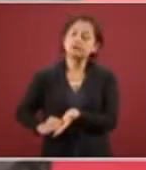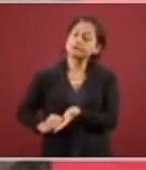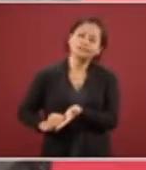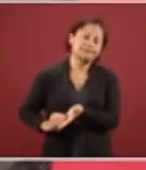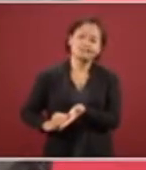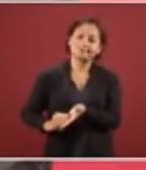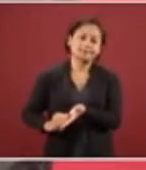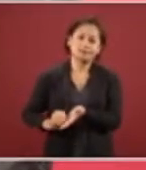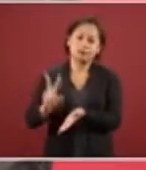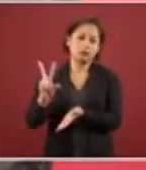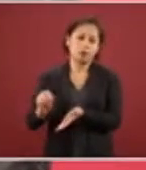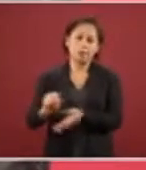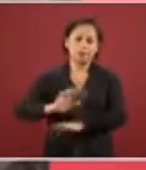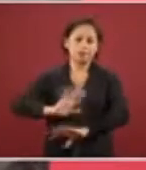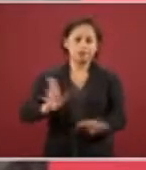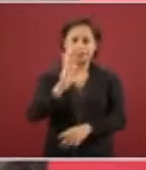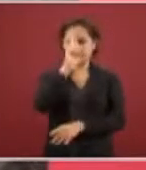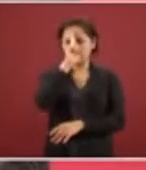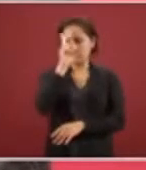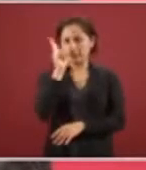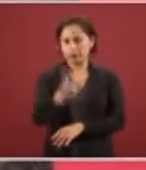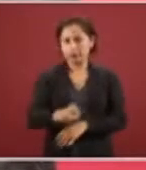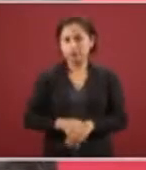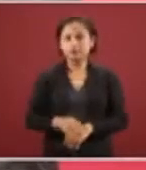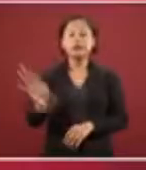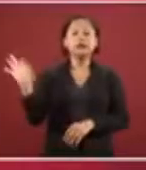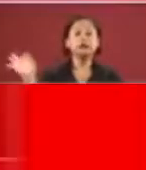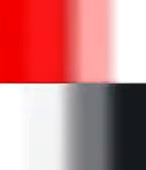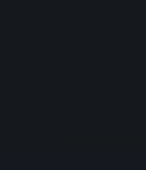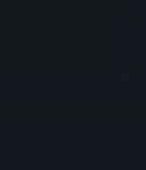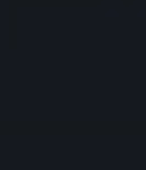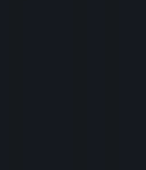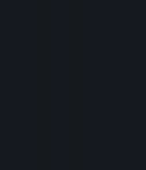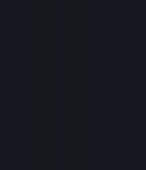entonces se tiene que aplicar la ley.